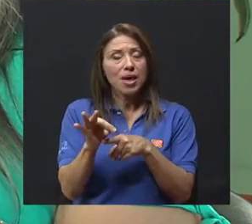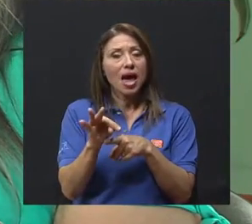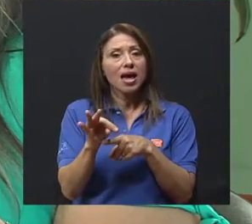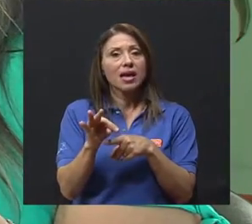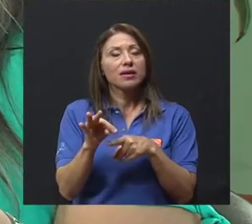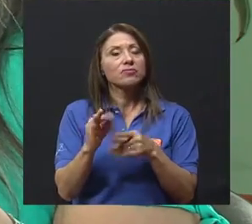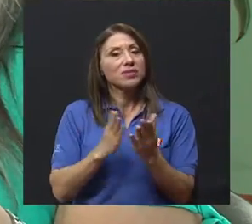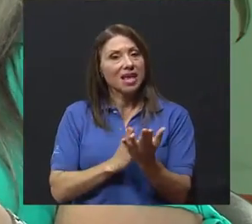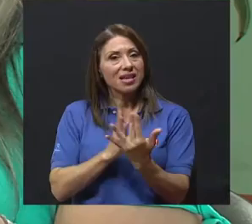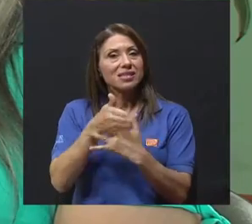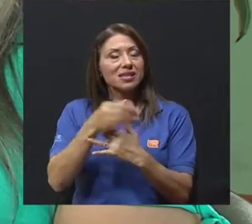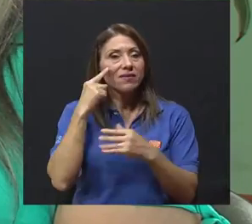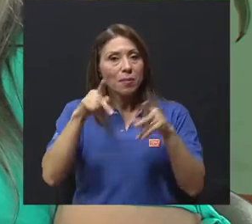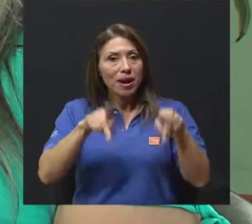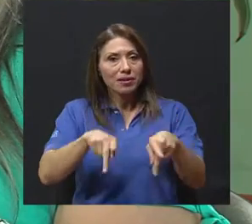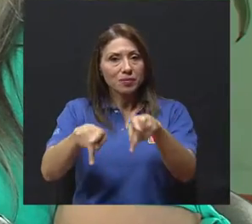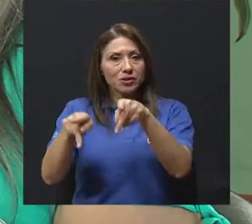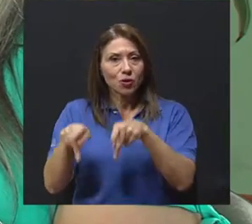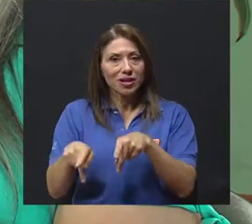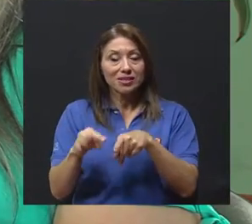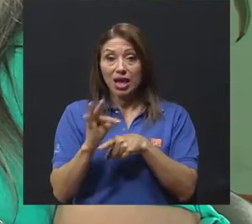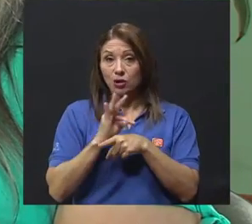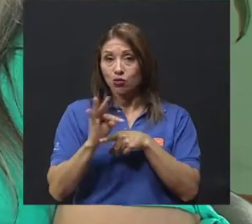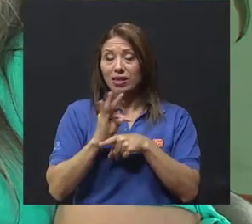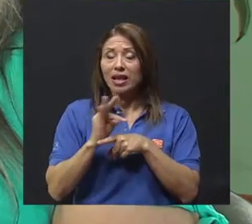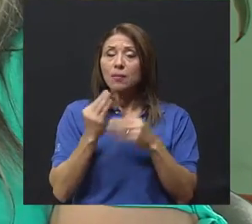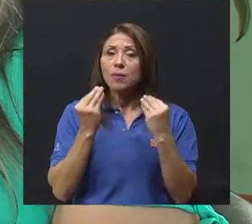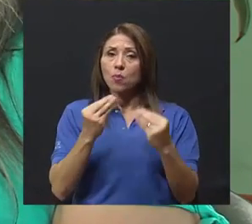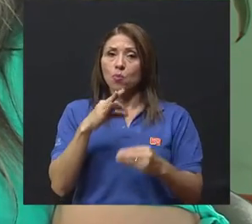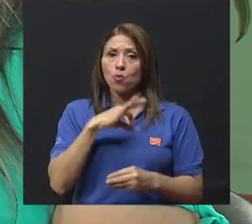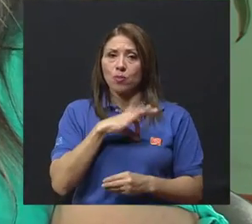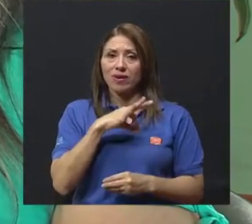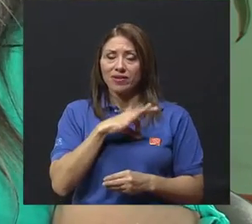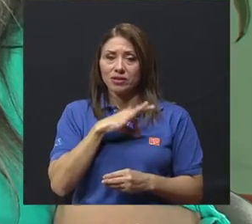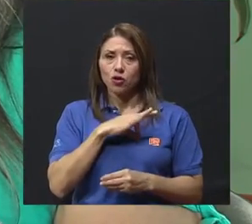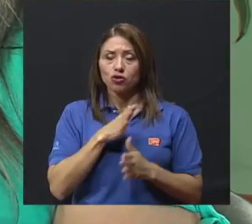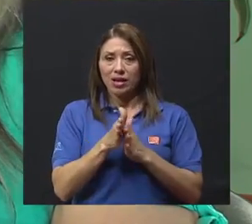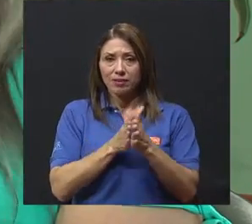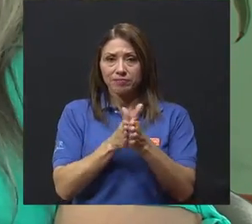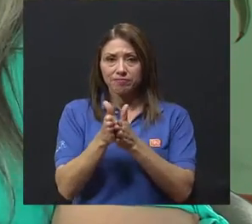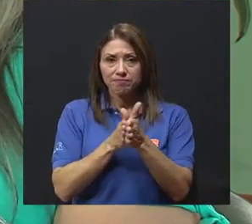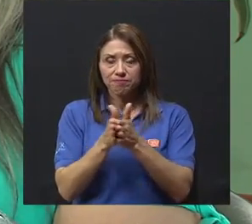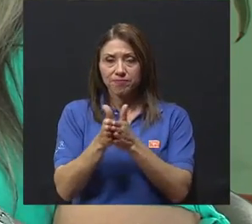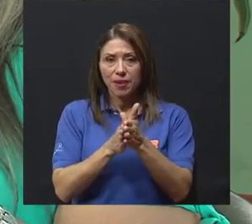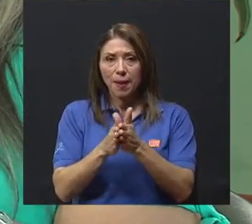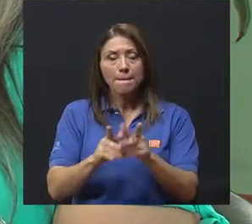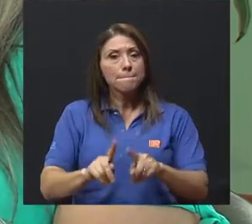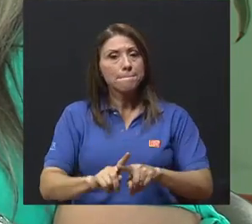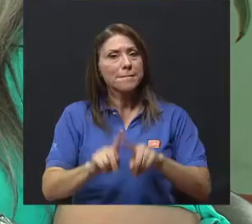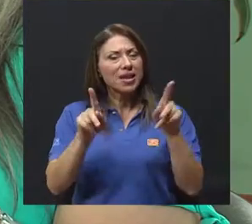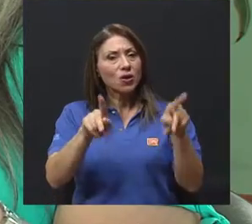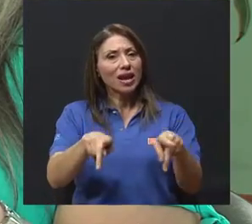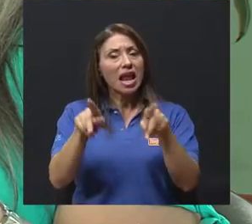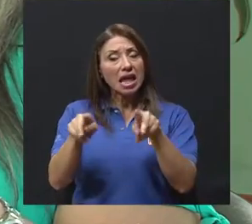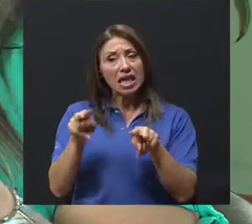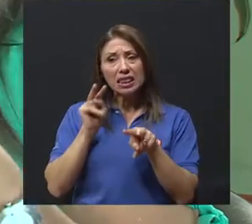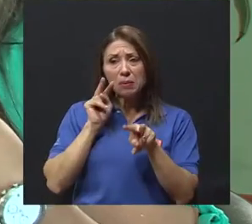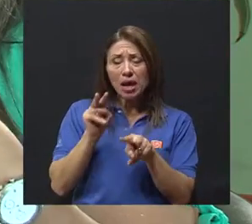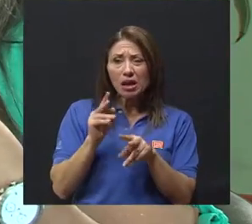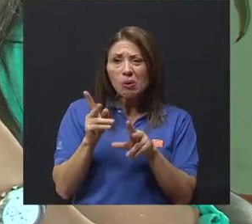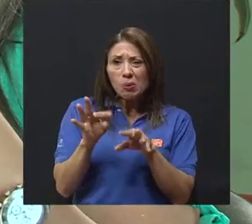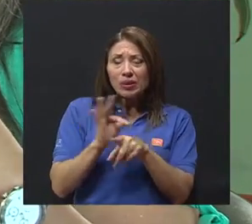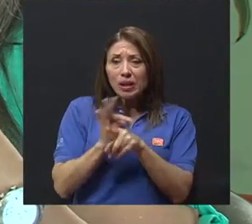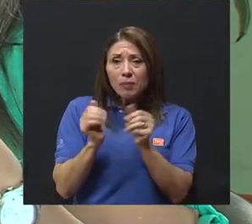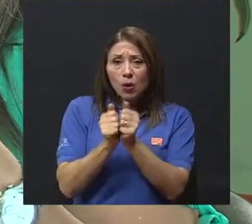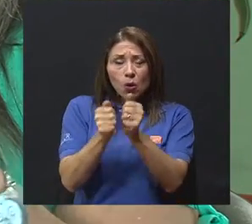accesible para las personas es una terapia que es muy beneficiosa pero que la gente esté la clave muy